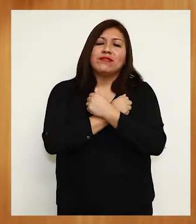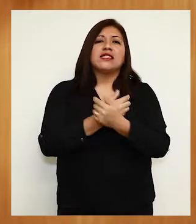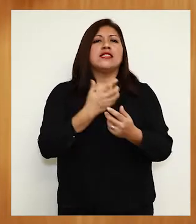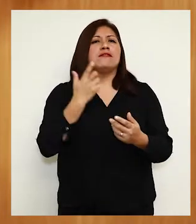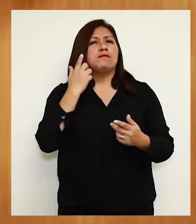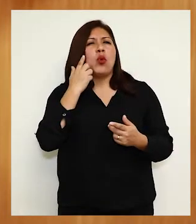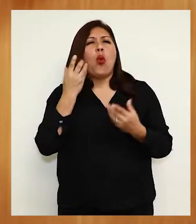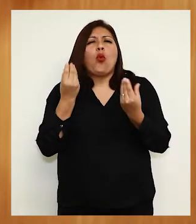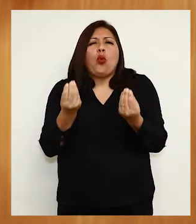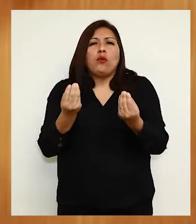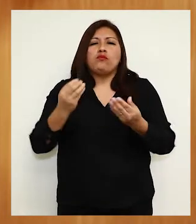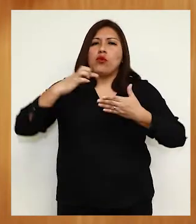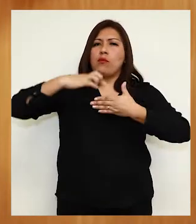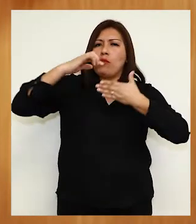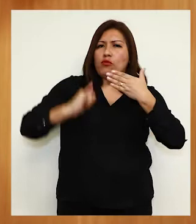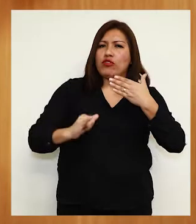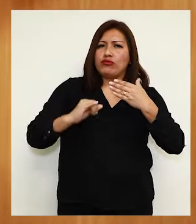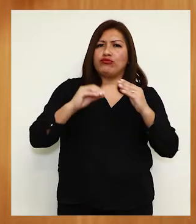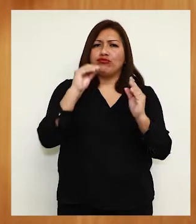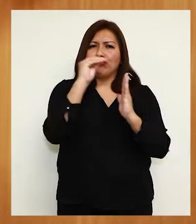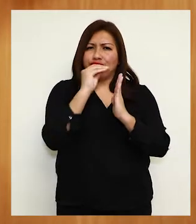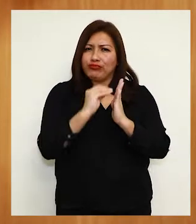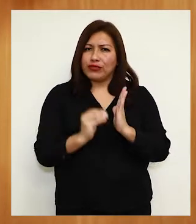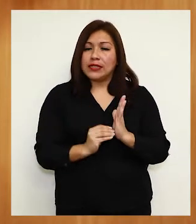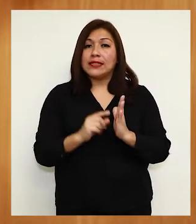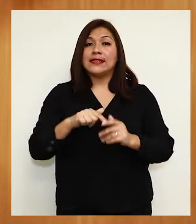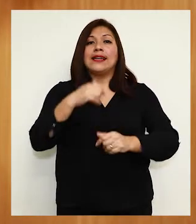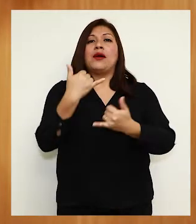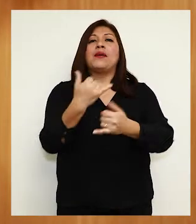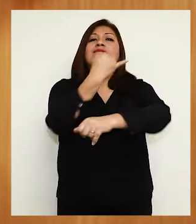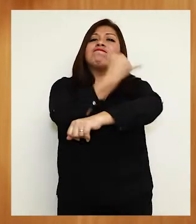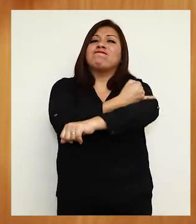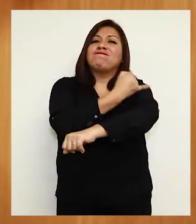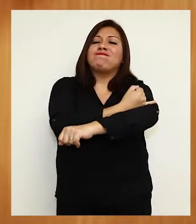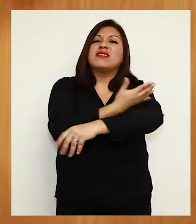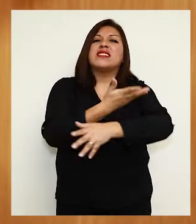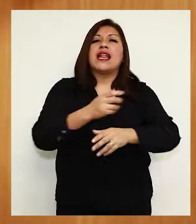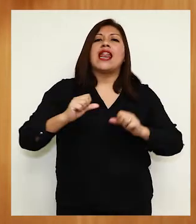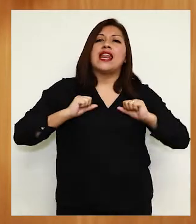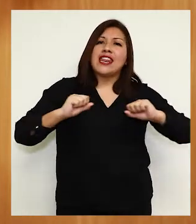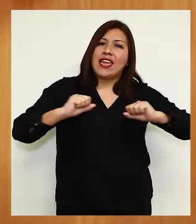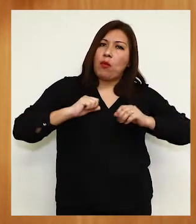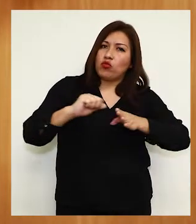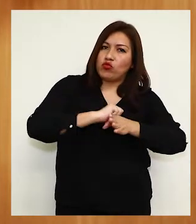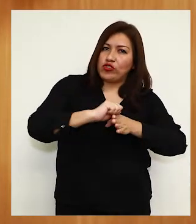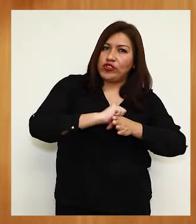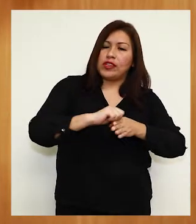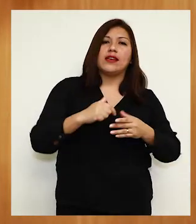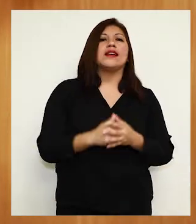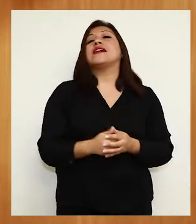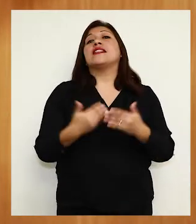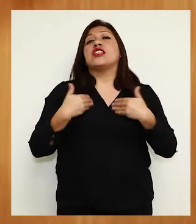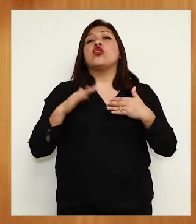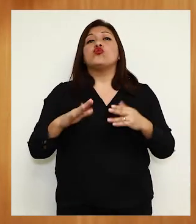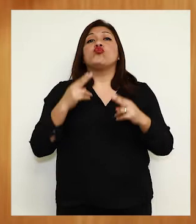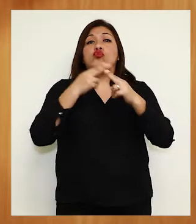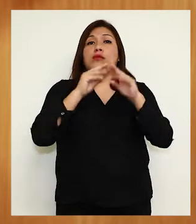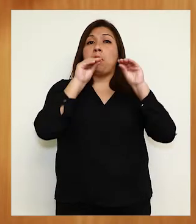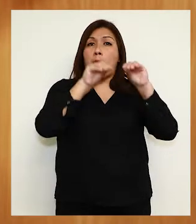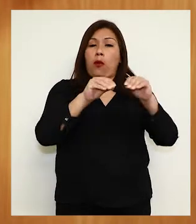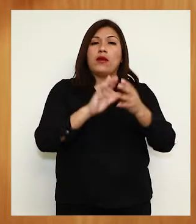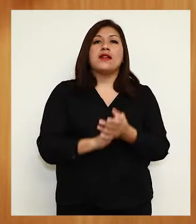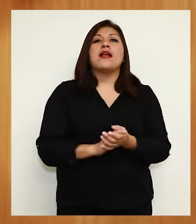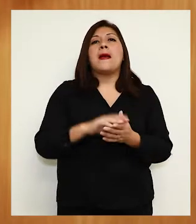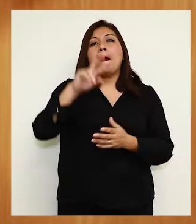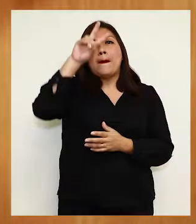pudo concretar un gran proyecto que es el legado nuestro ahora del Instituto Nacional de Rehabilitación, que lleva su nombre, y en